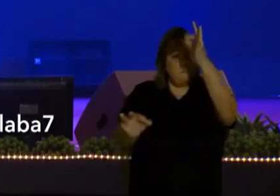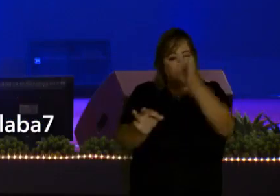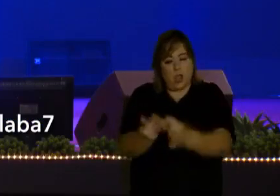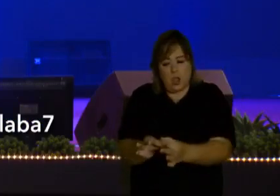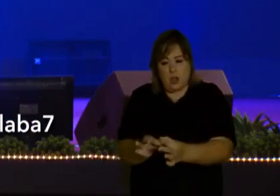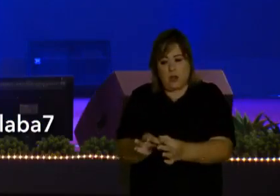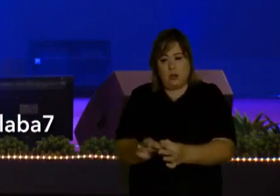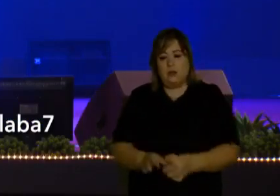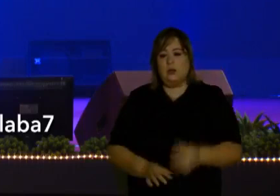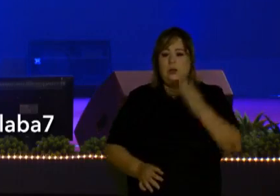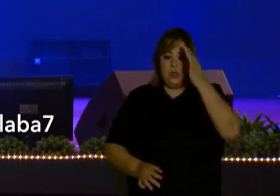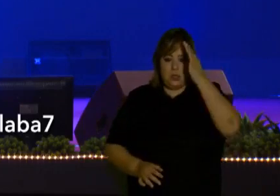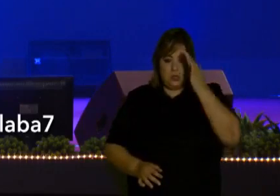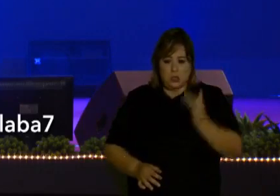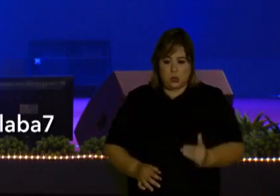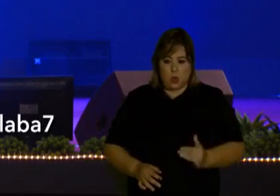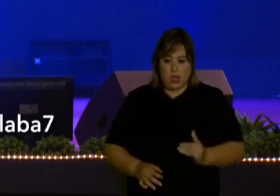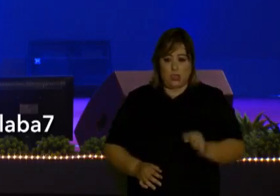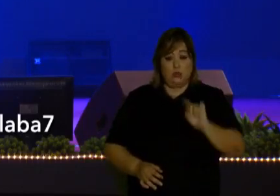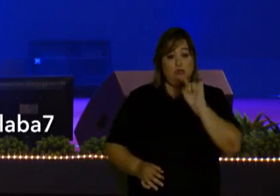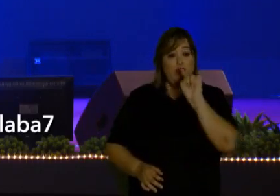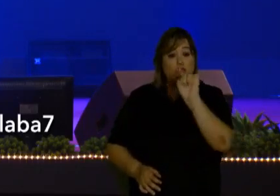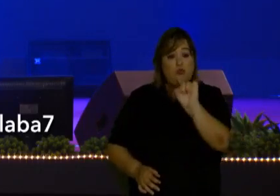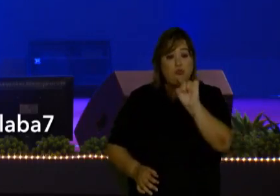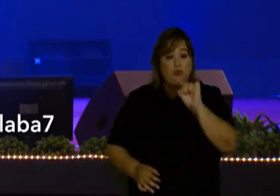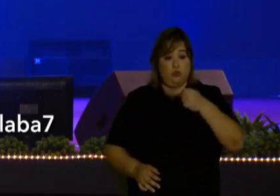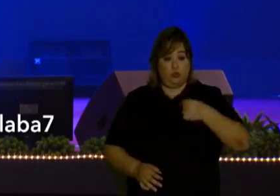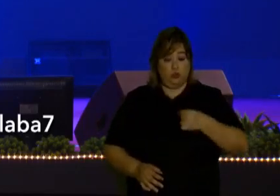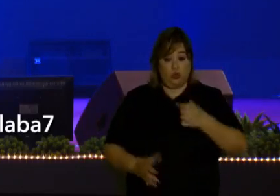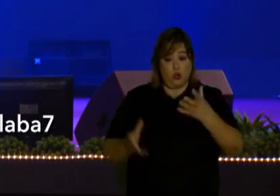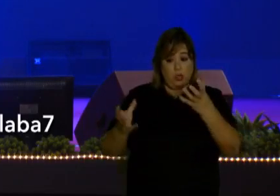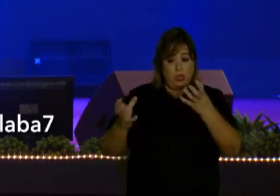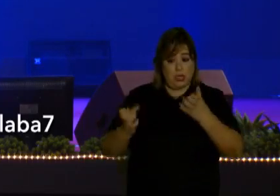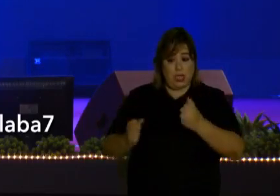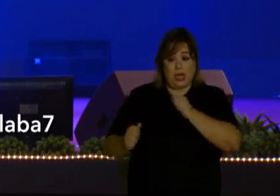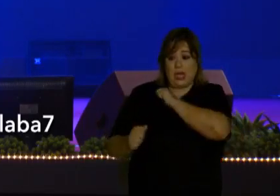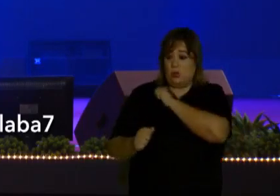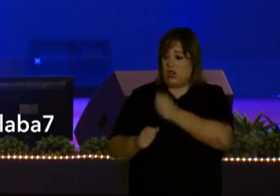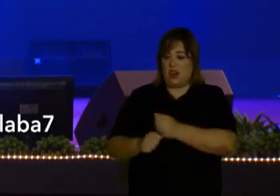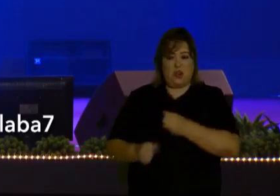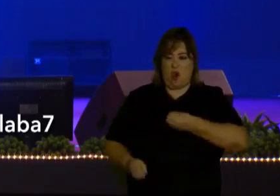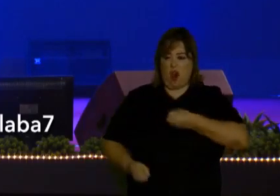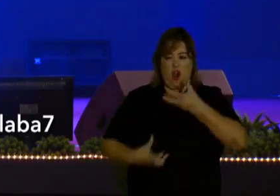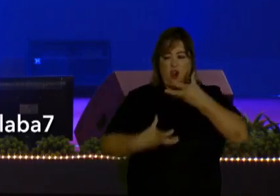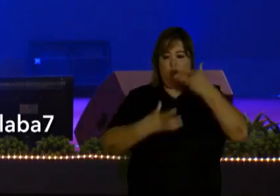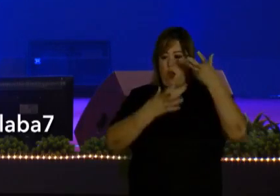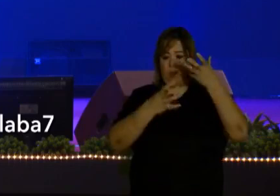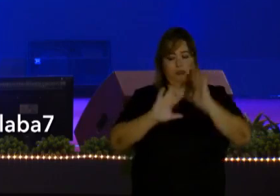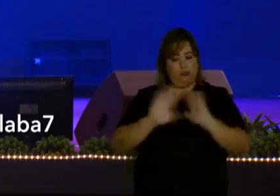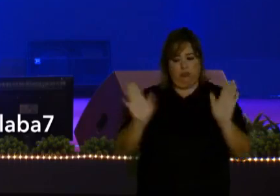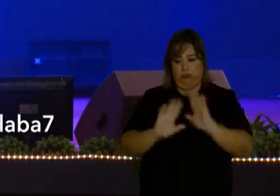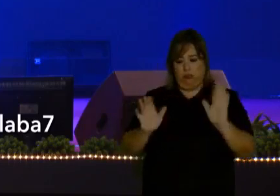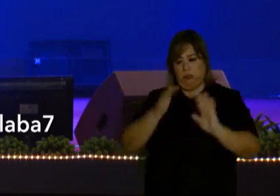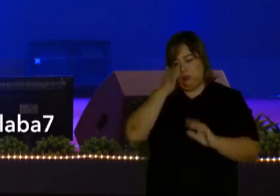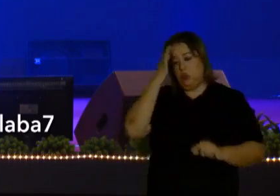Por eso es que si usted quiere tener autoridad, no tiene que ver la autoridad, no tiene que ver con gritos. Yo grito, pero no tiene que ver con autoridad. Yo soy así.